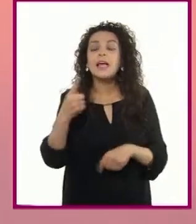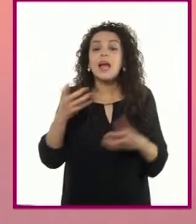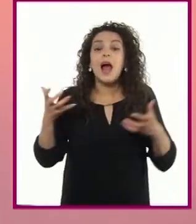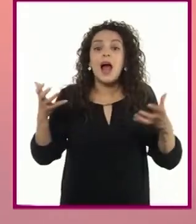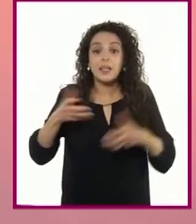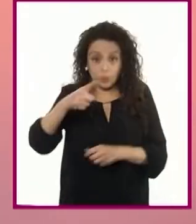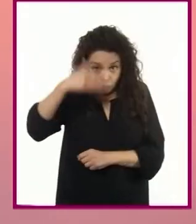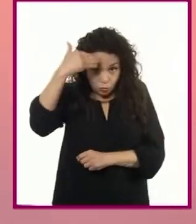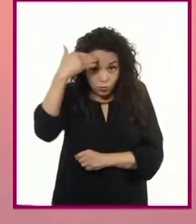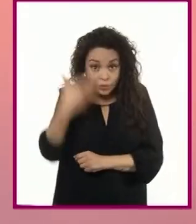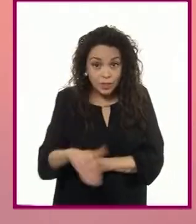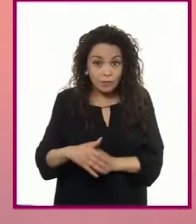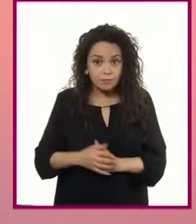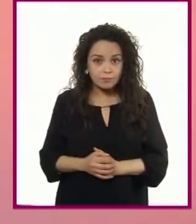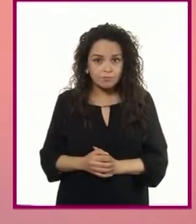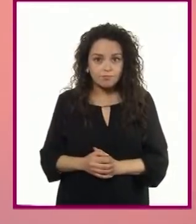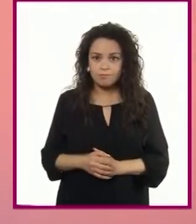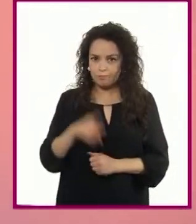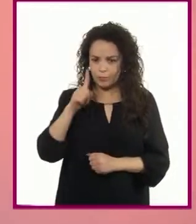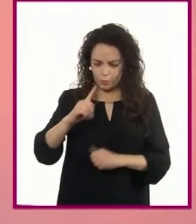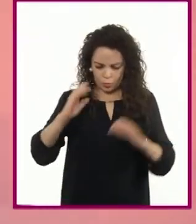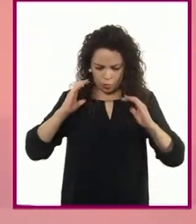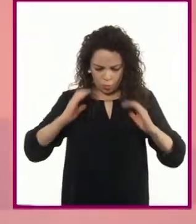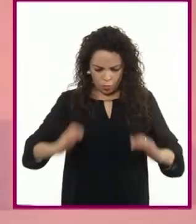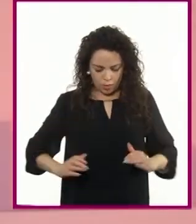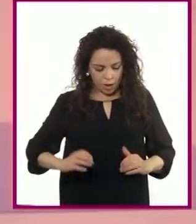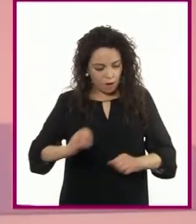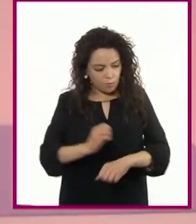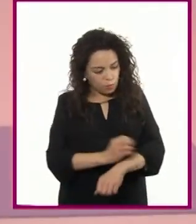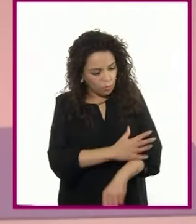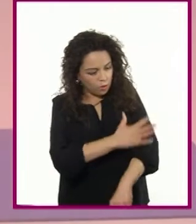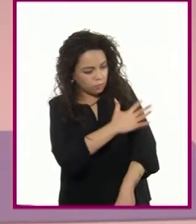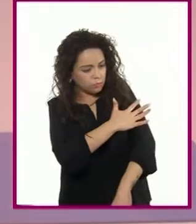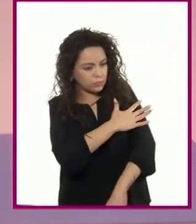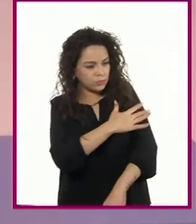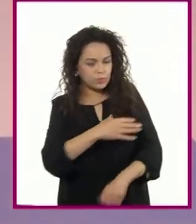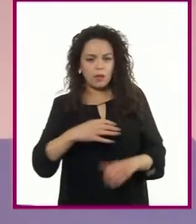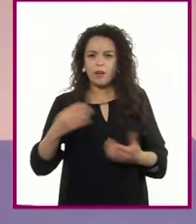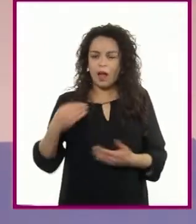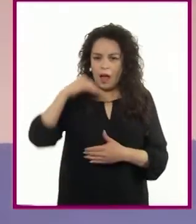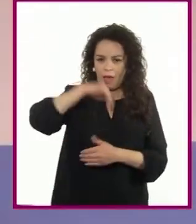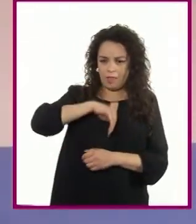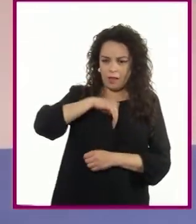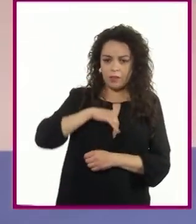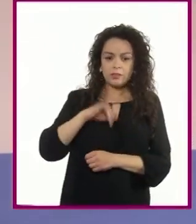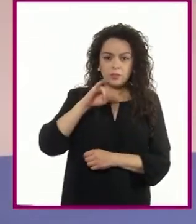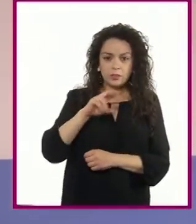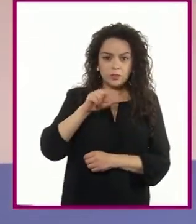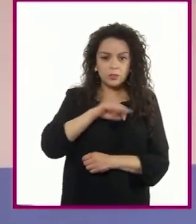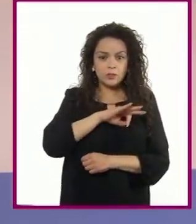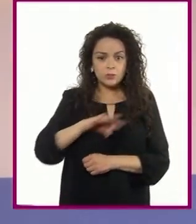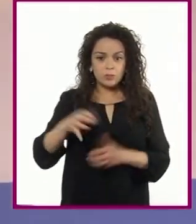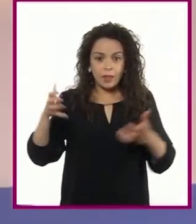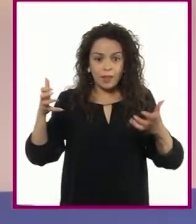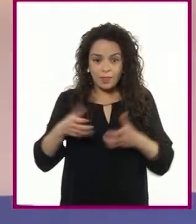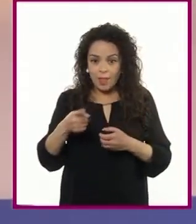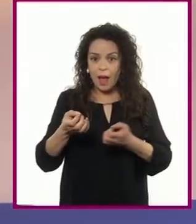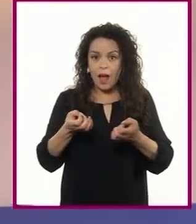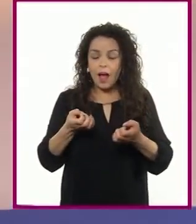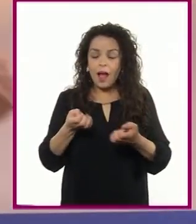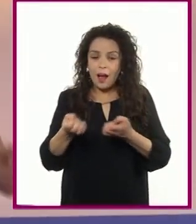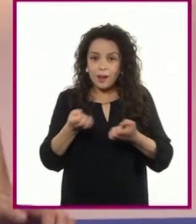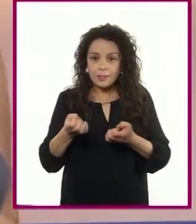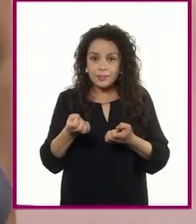posibilidades físicas, orgánicas y emocionales para realizar la actividad de su preferencia? Por favor, abran sus